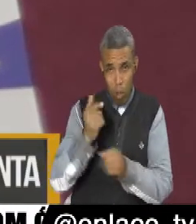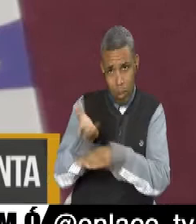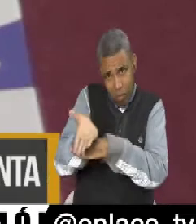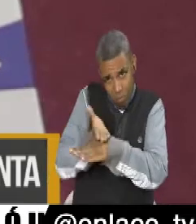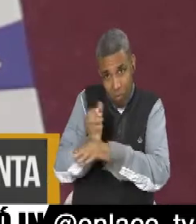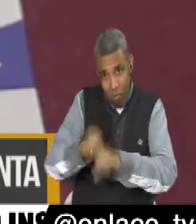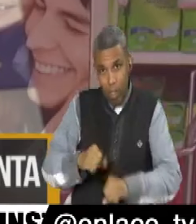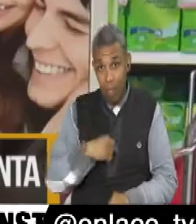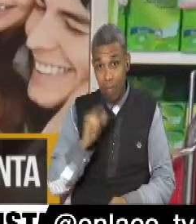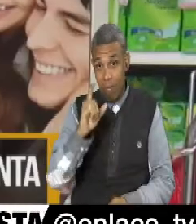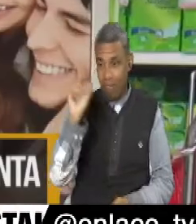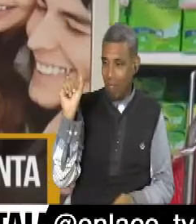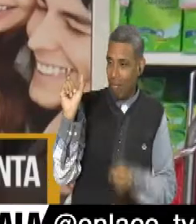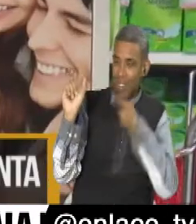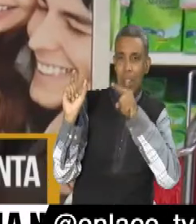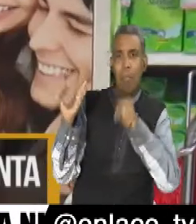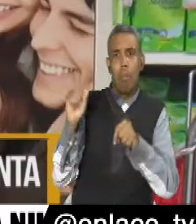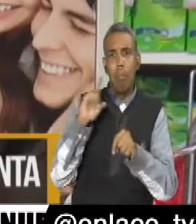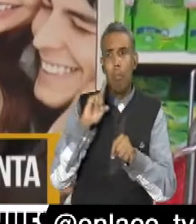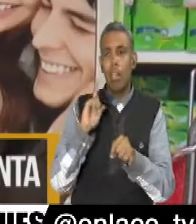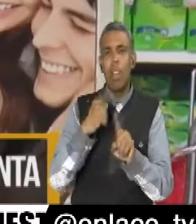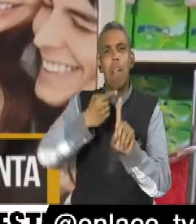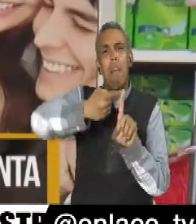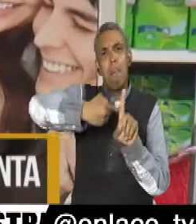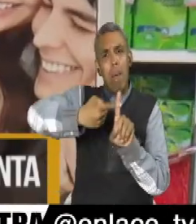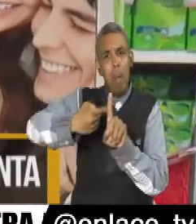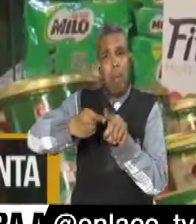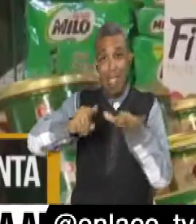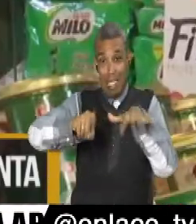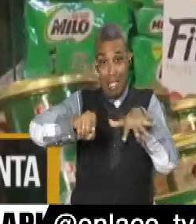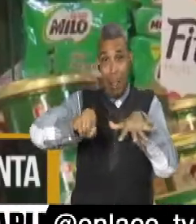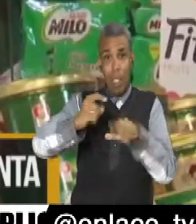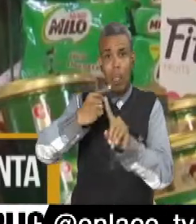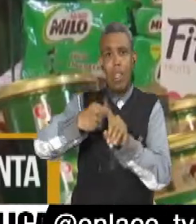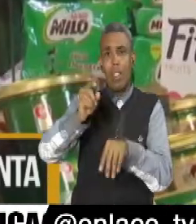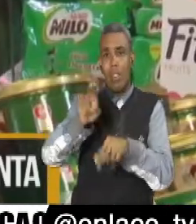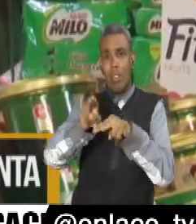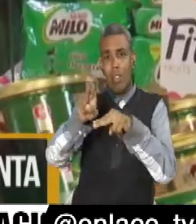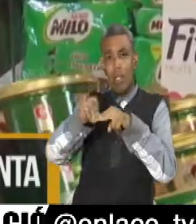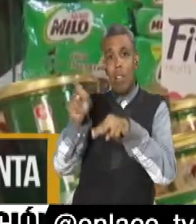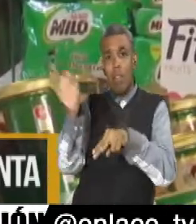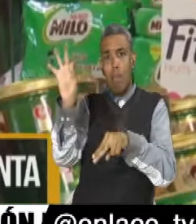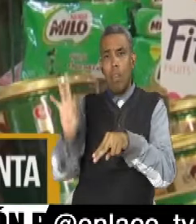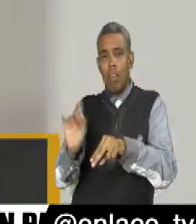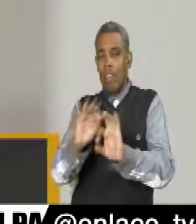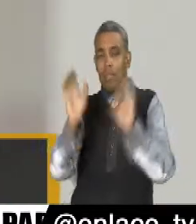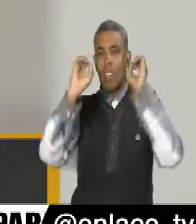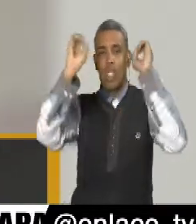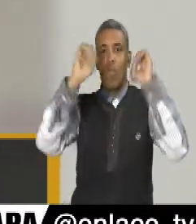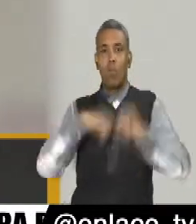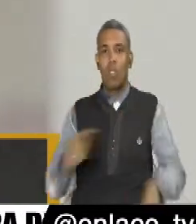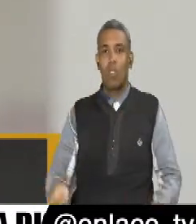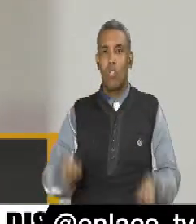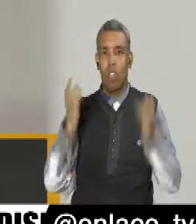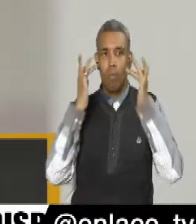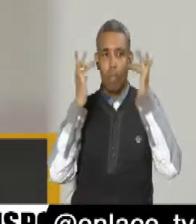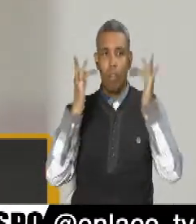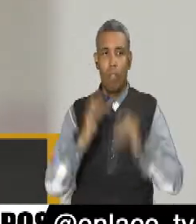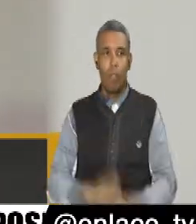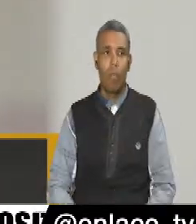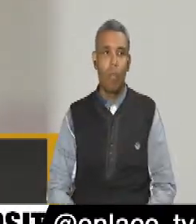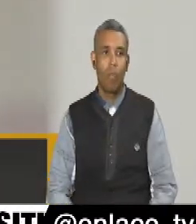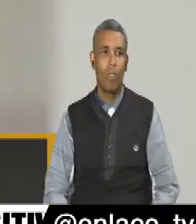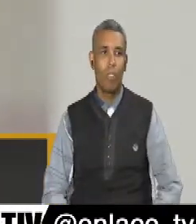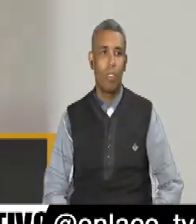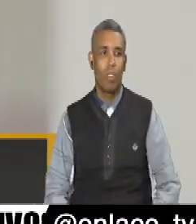al cliente no se le cobre cuota de manejo en 6 meses y durante el primer mes no cancelará intereses. ¿Qué lanzamos? La tarjeta de